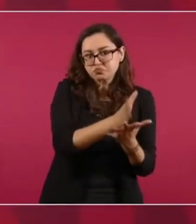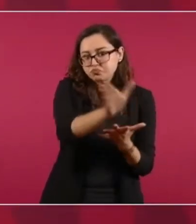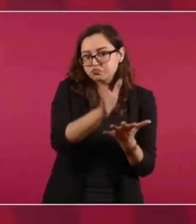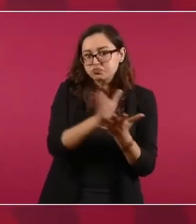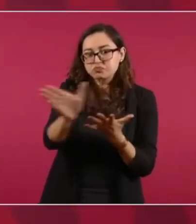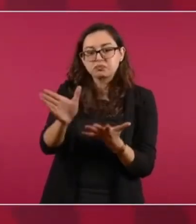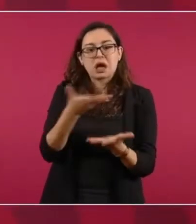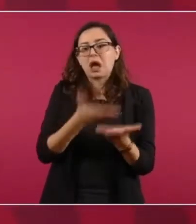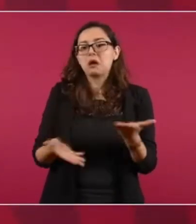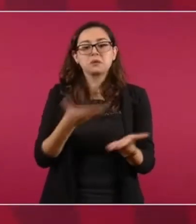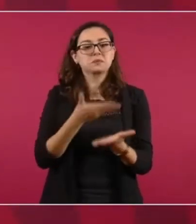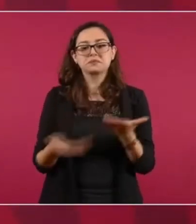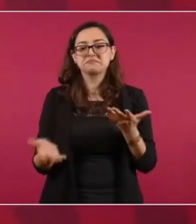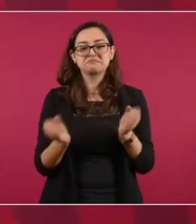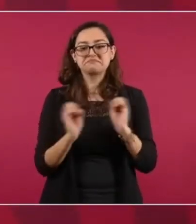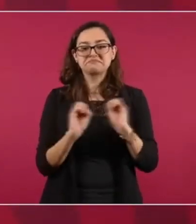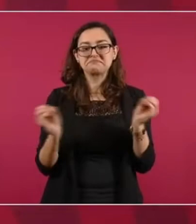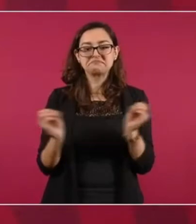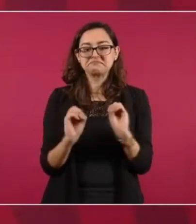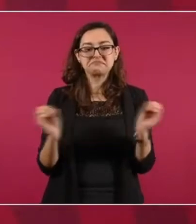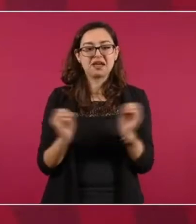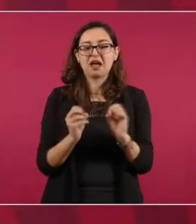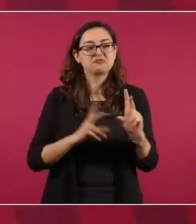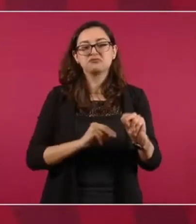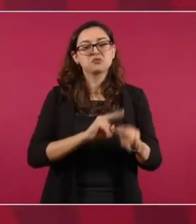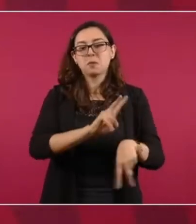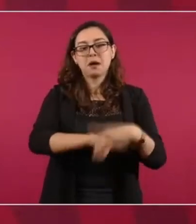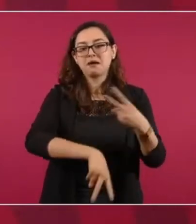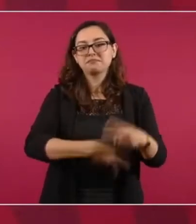vuelos y ahora ya no hay.